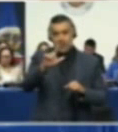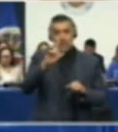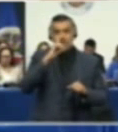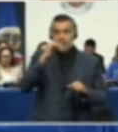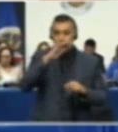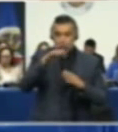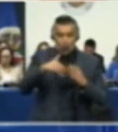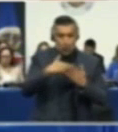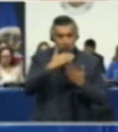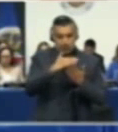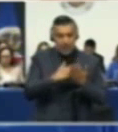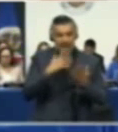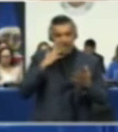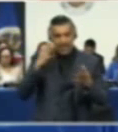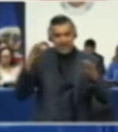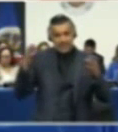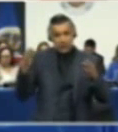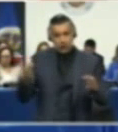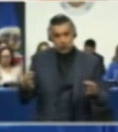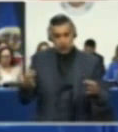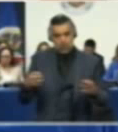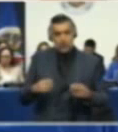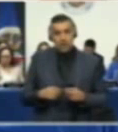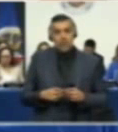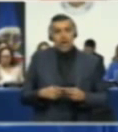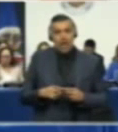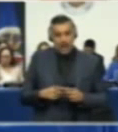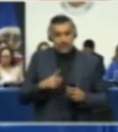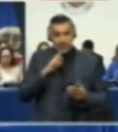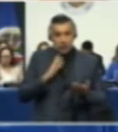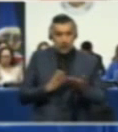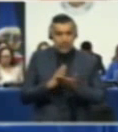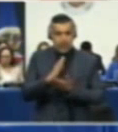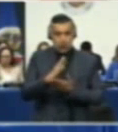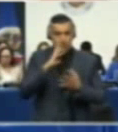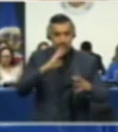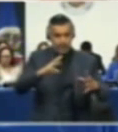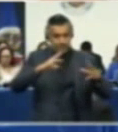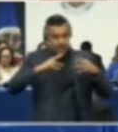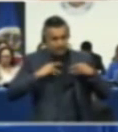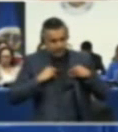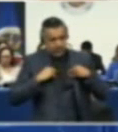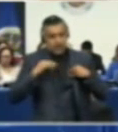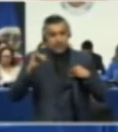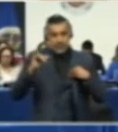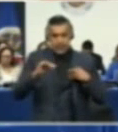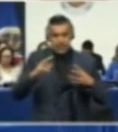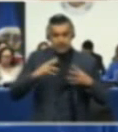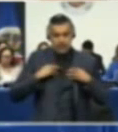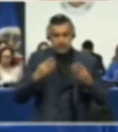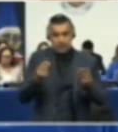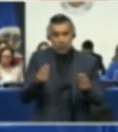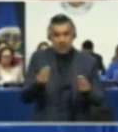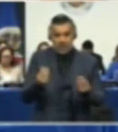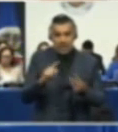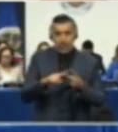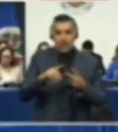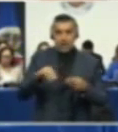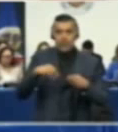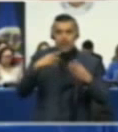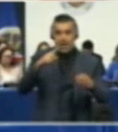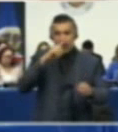patrimonial tiene derecho a la propiedad, a la herencia, a contratar, a dar en garantía, a préstamos bancarios y a